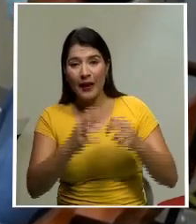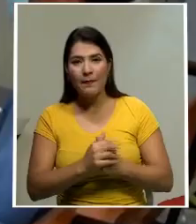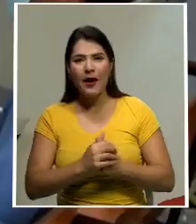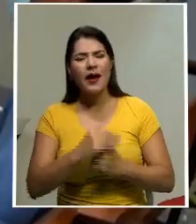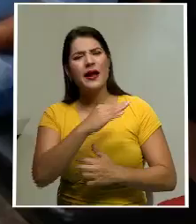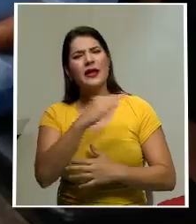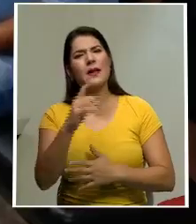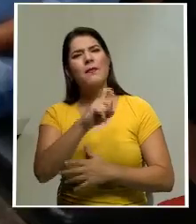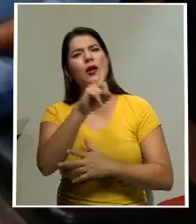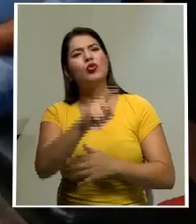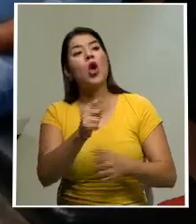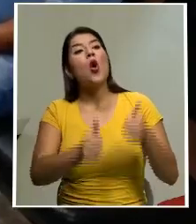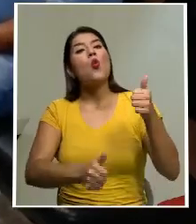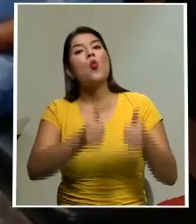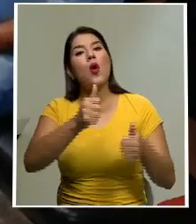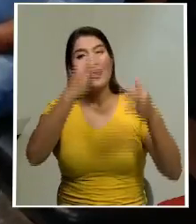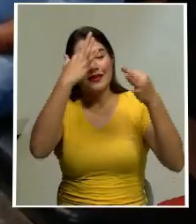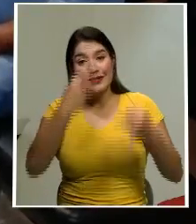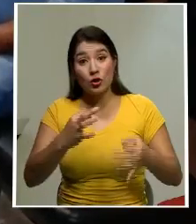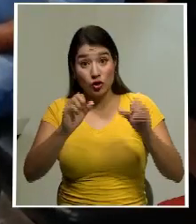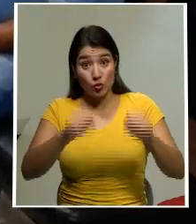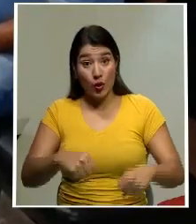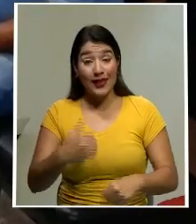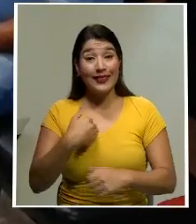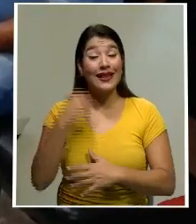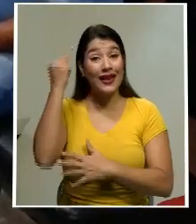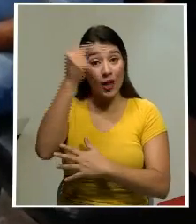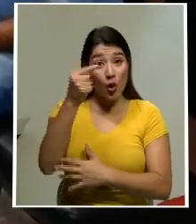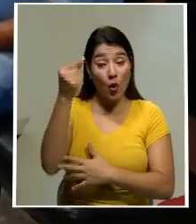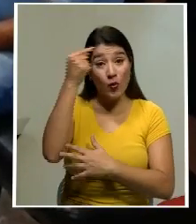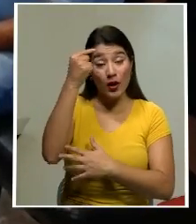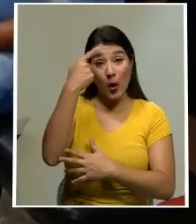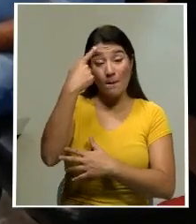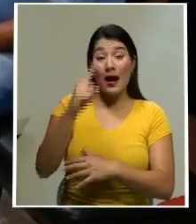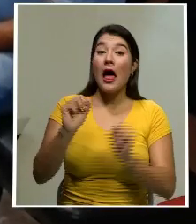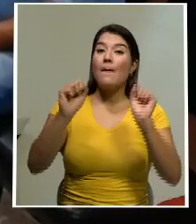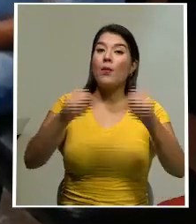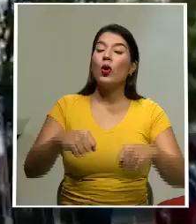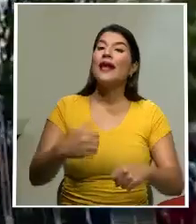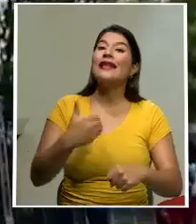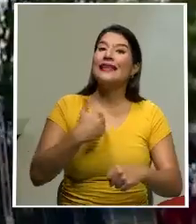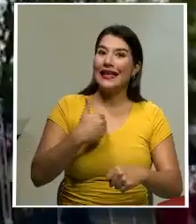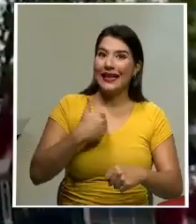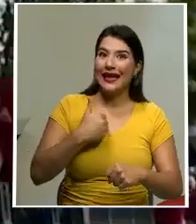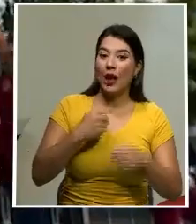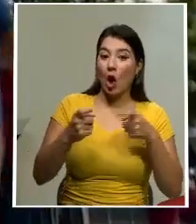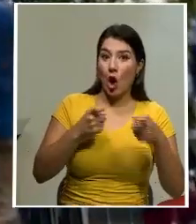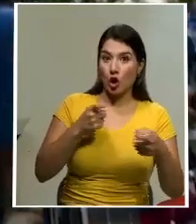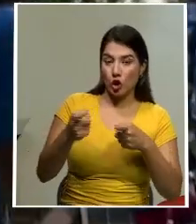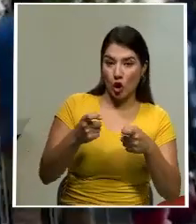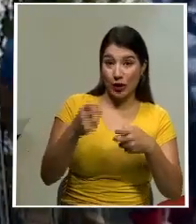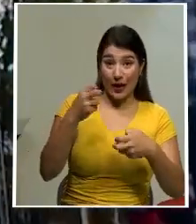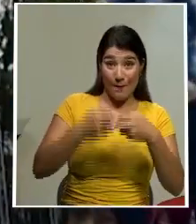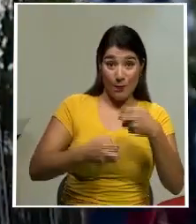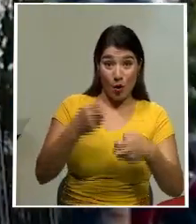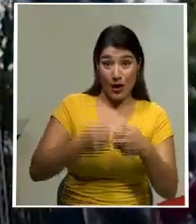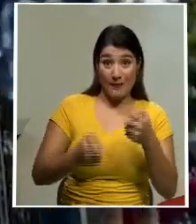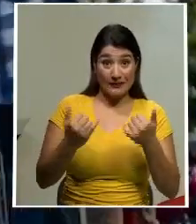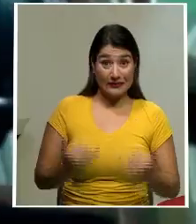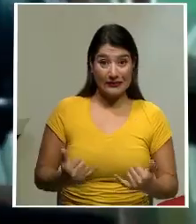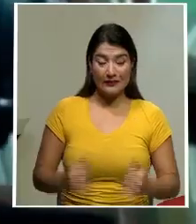ser las medidas a tomar por parte del gobierno para tener una mitigación del problema de manera